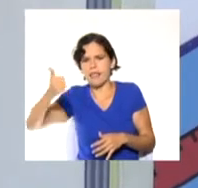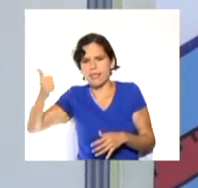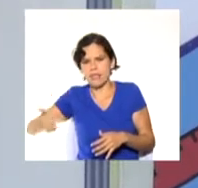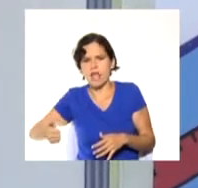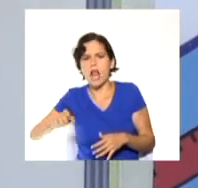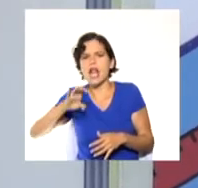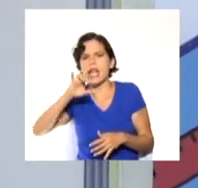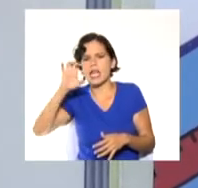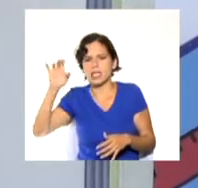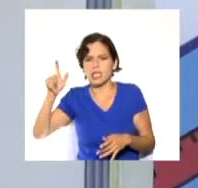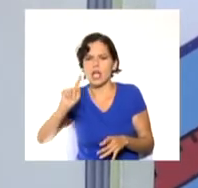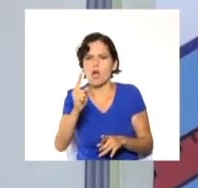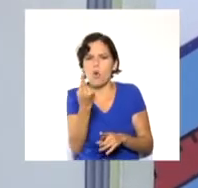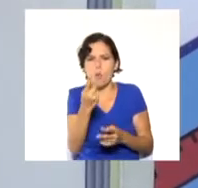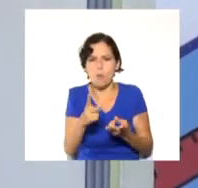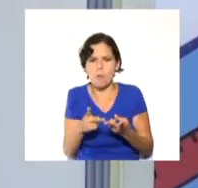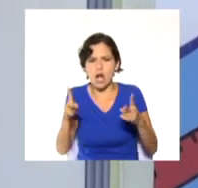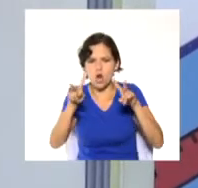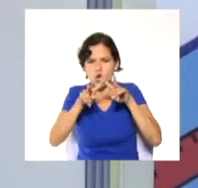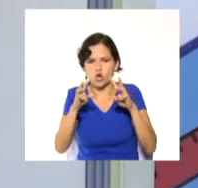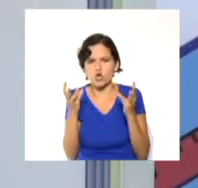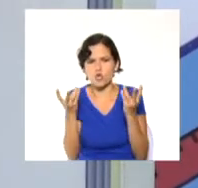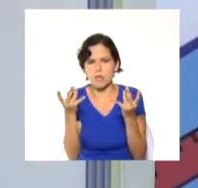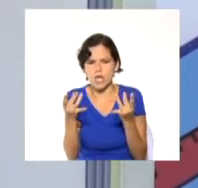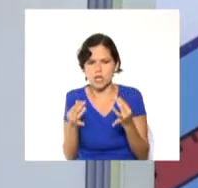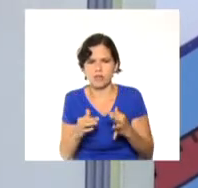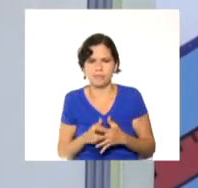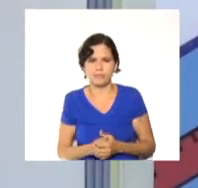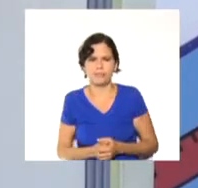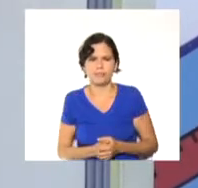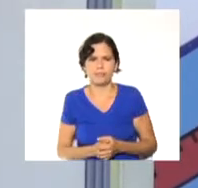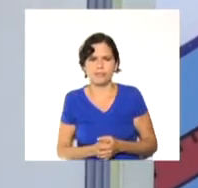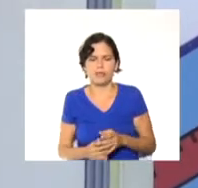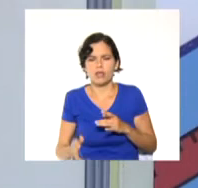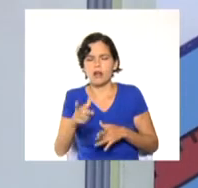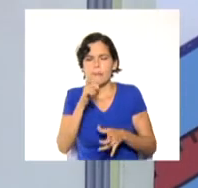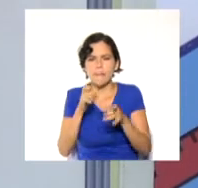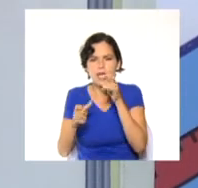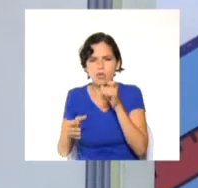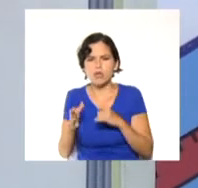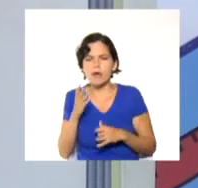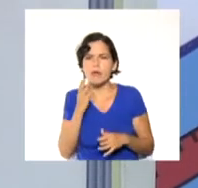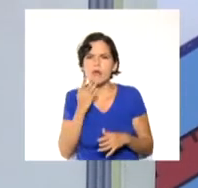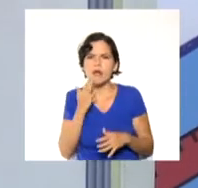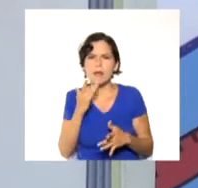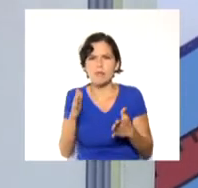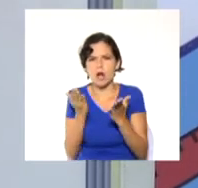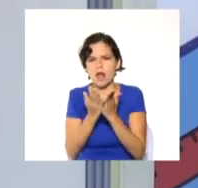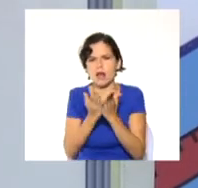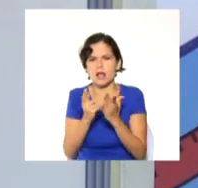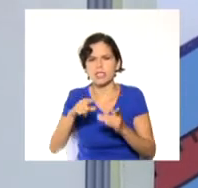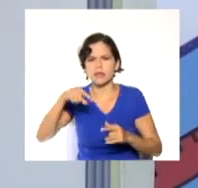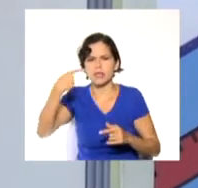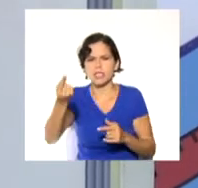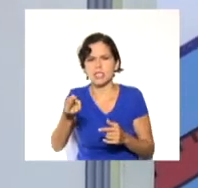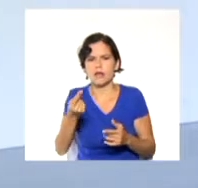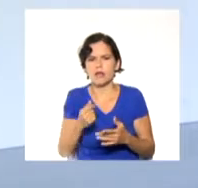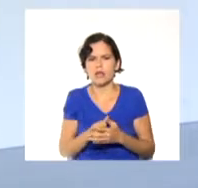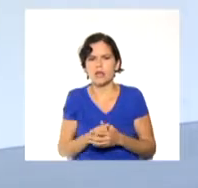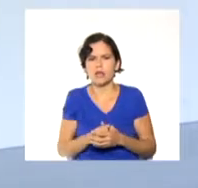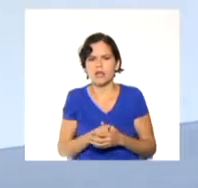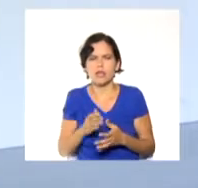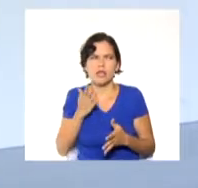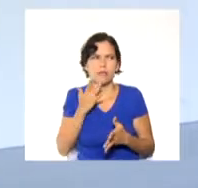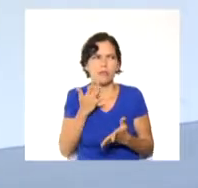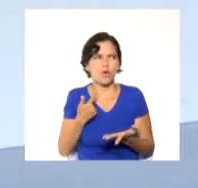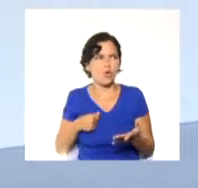variable un valor numérico. Les preguntaba en un ejemplo, en la clase pasada decíamos de dos productos, una